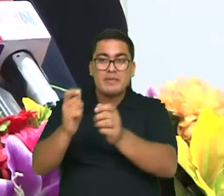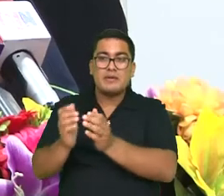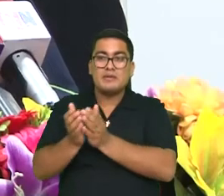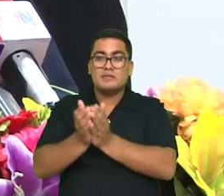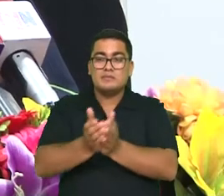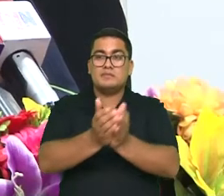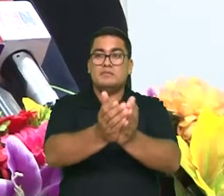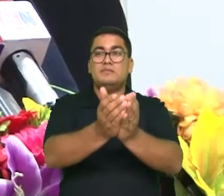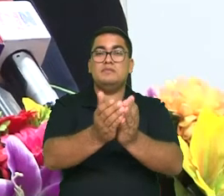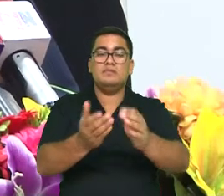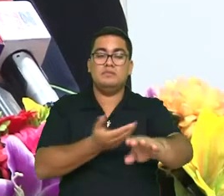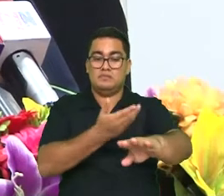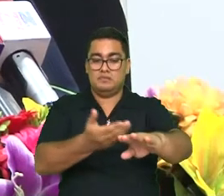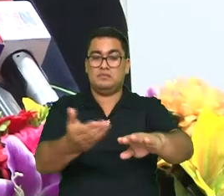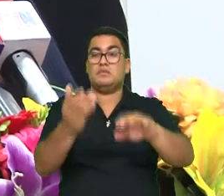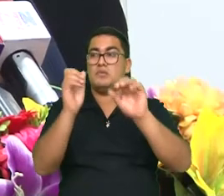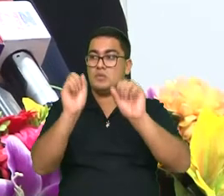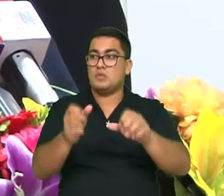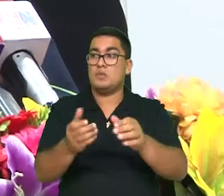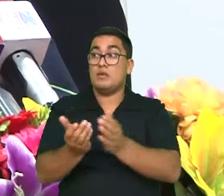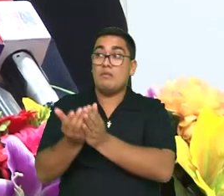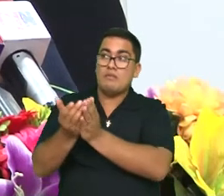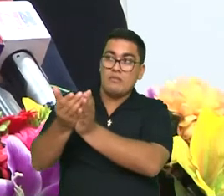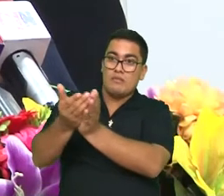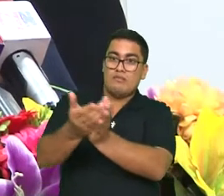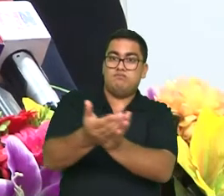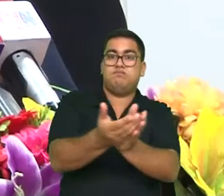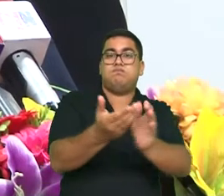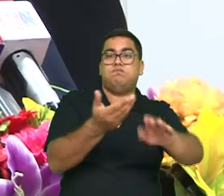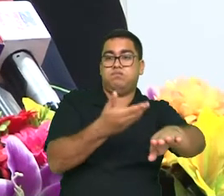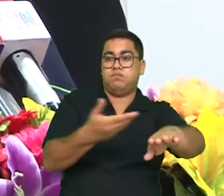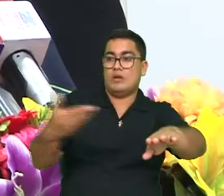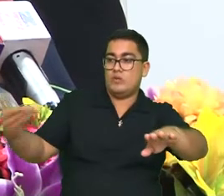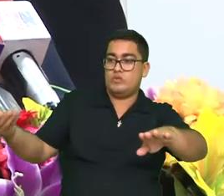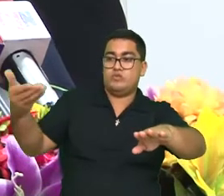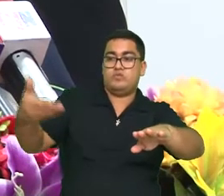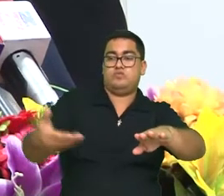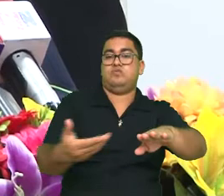para que puedan atracar barcazas,